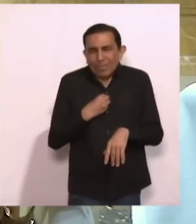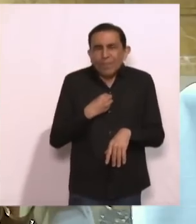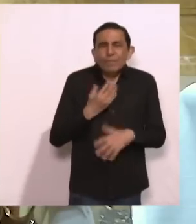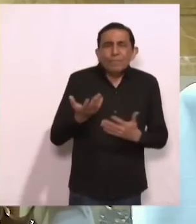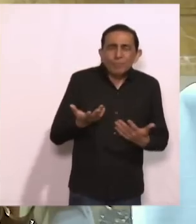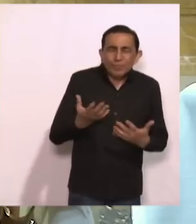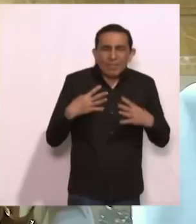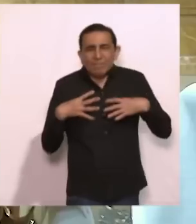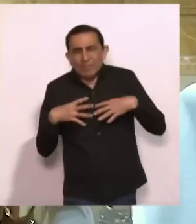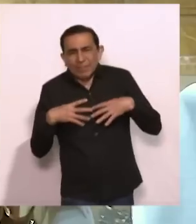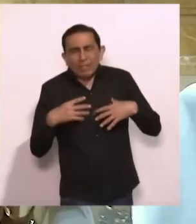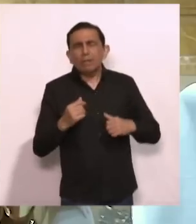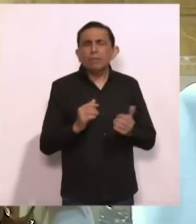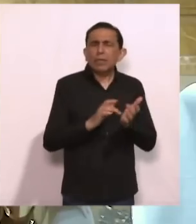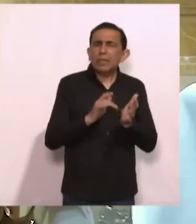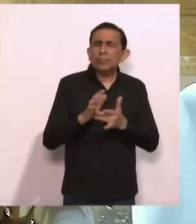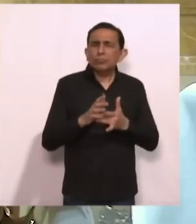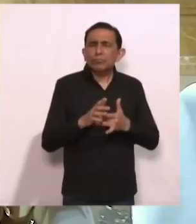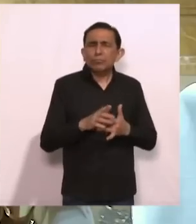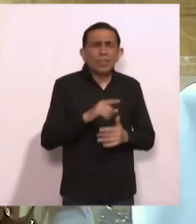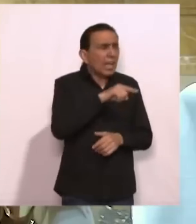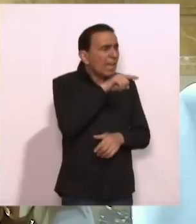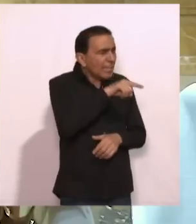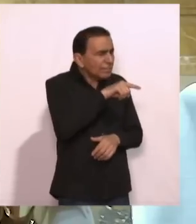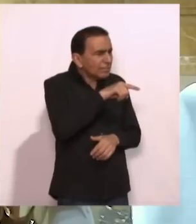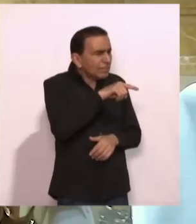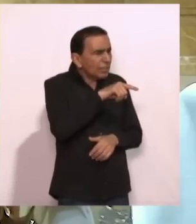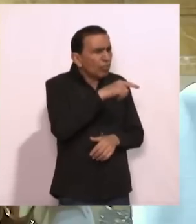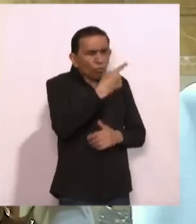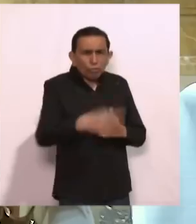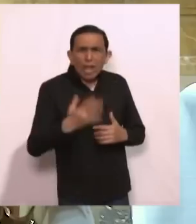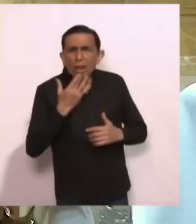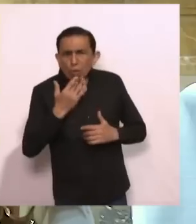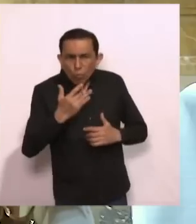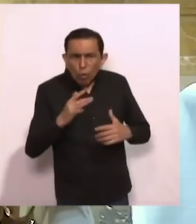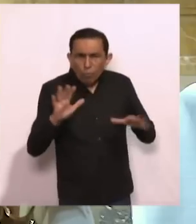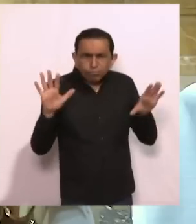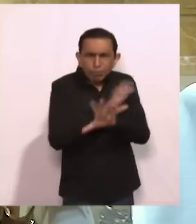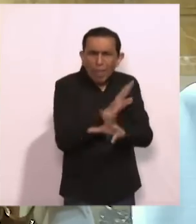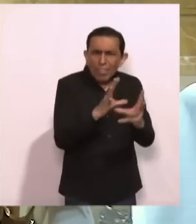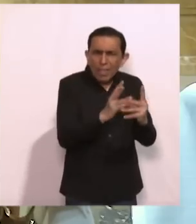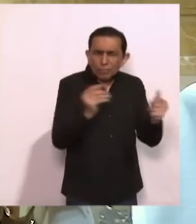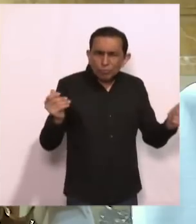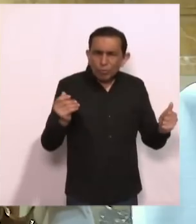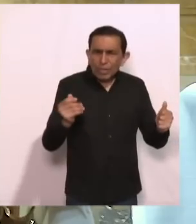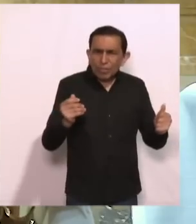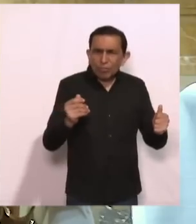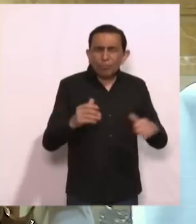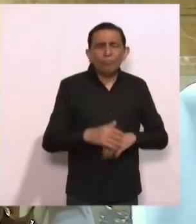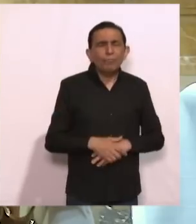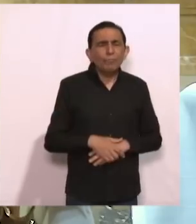del templo, y Jesús dice: esto será destruido, no quedará piedra sobre piedra.